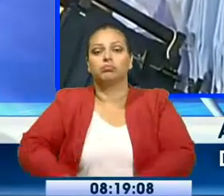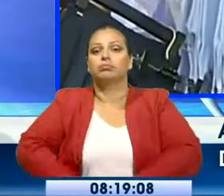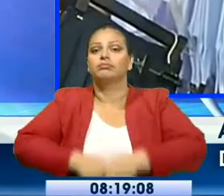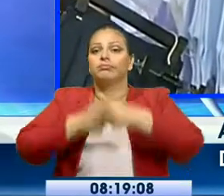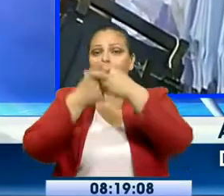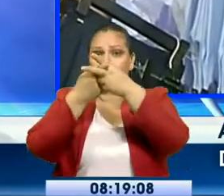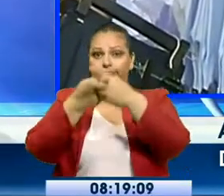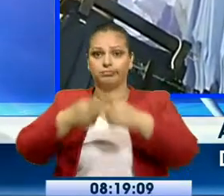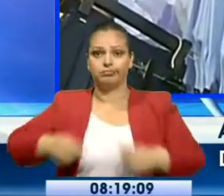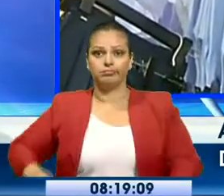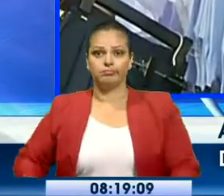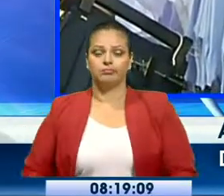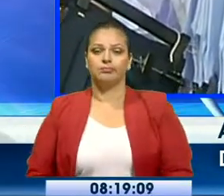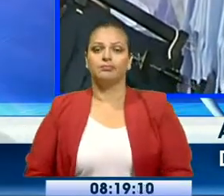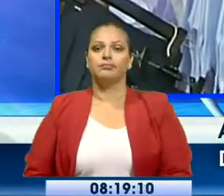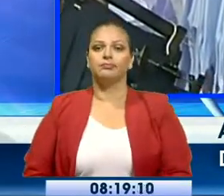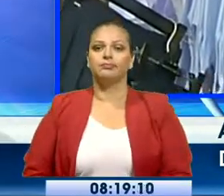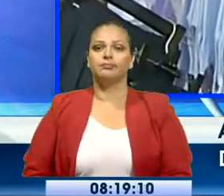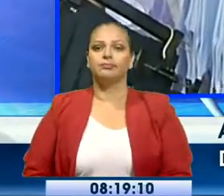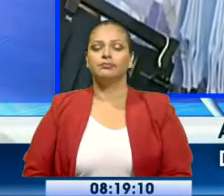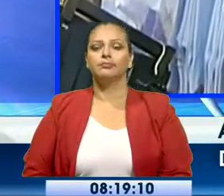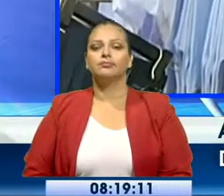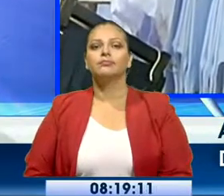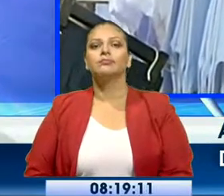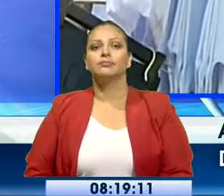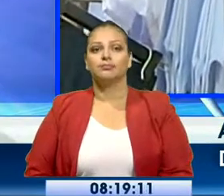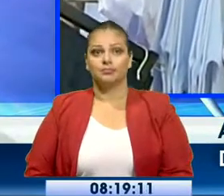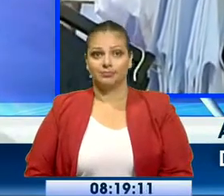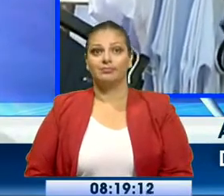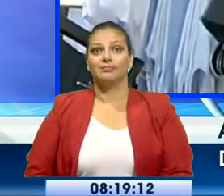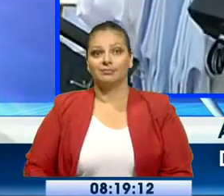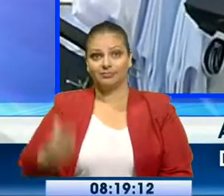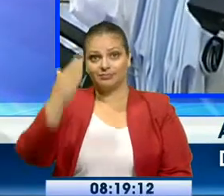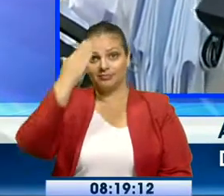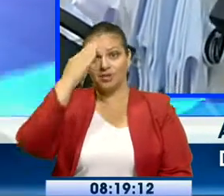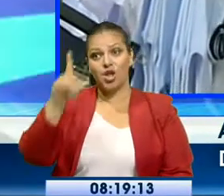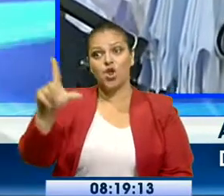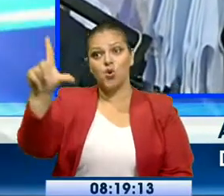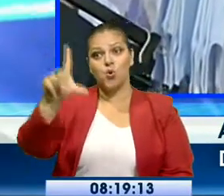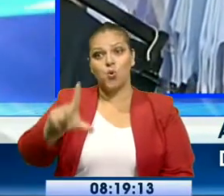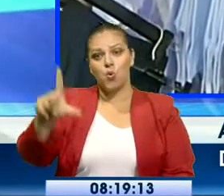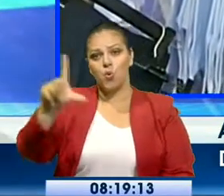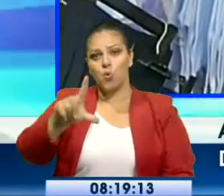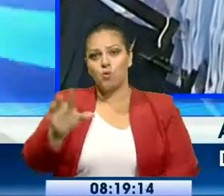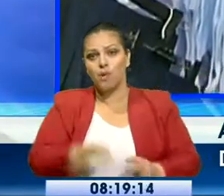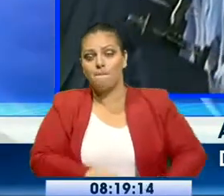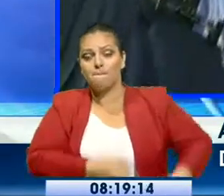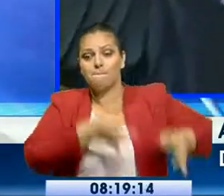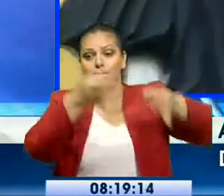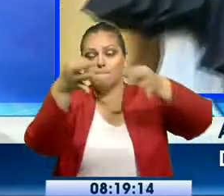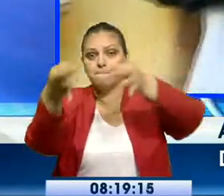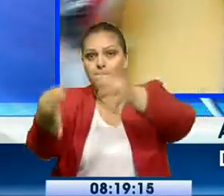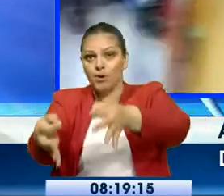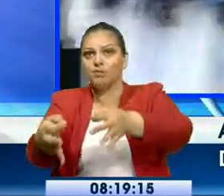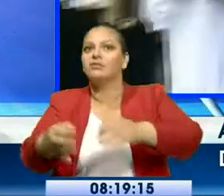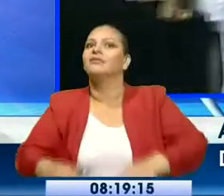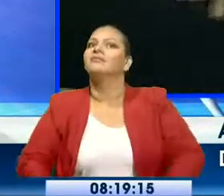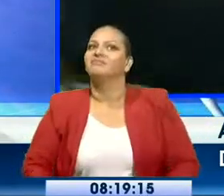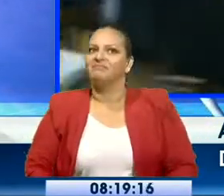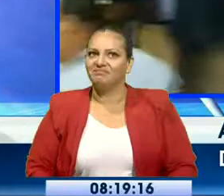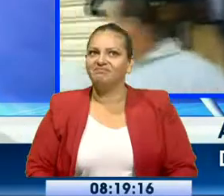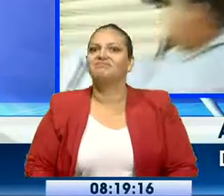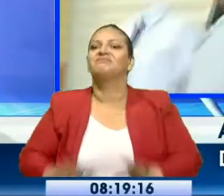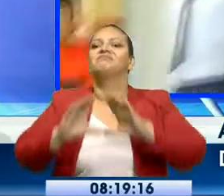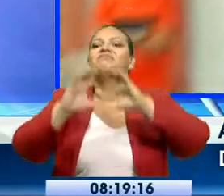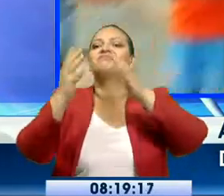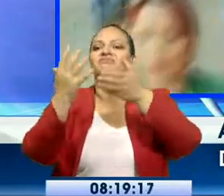esta semana el próximo lunes comenzamos un martes verdad a buscar en este